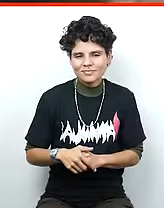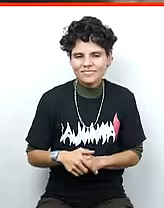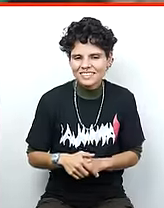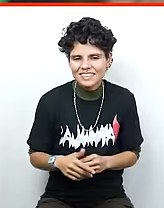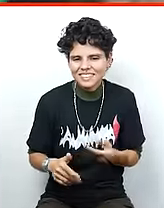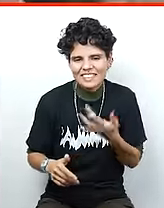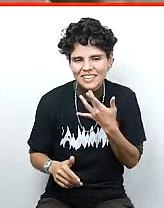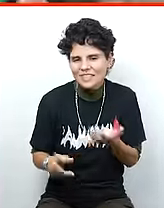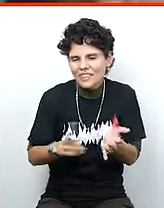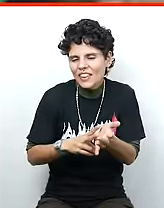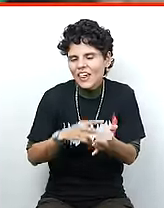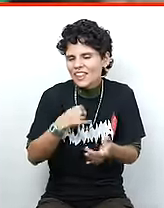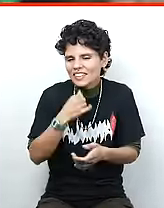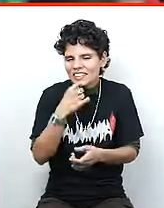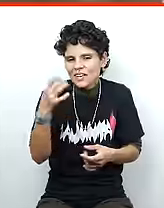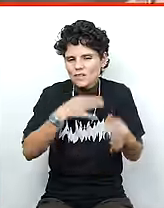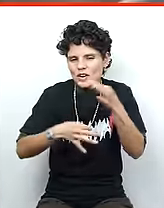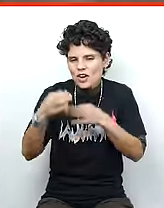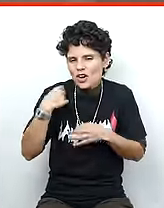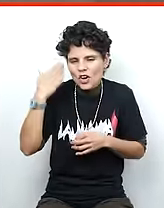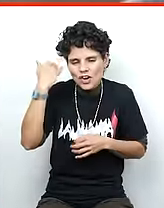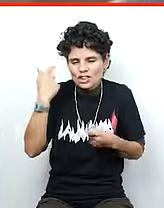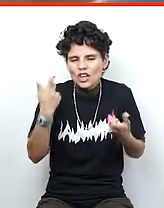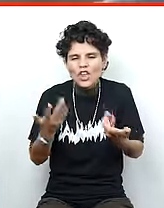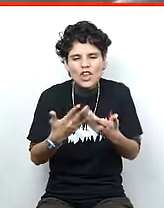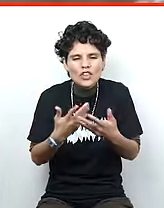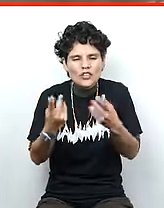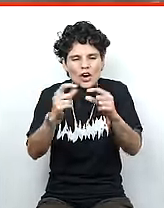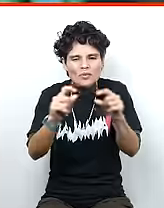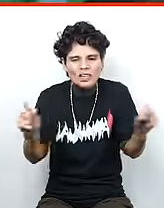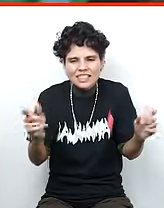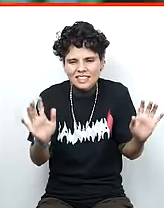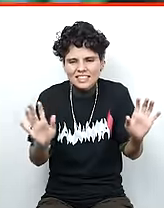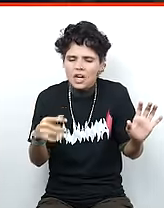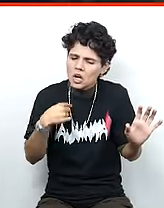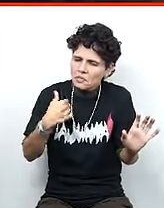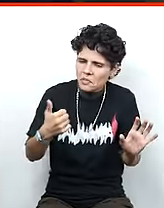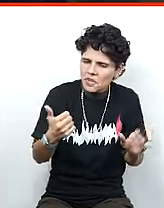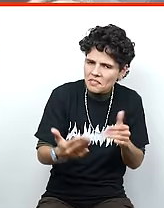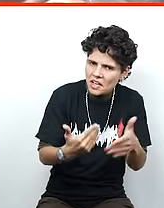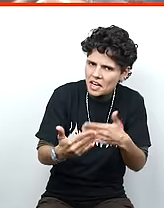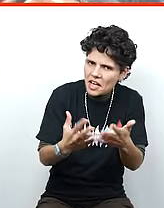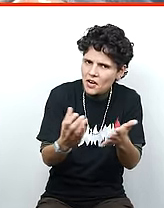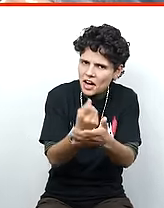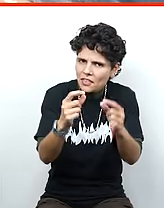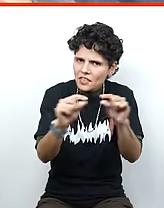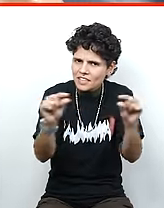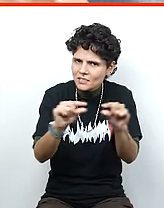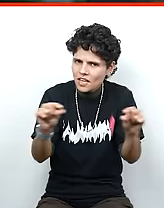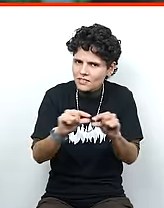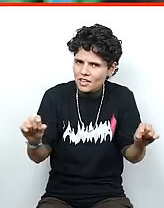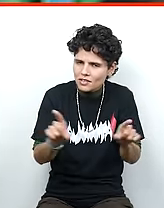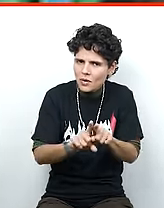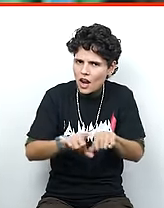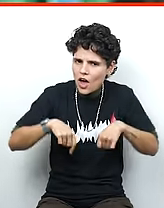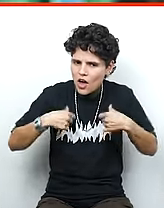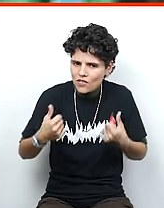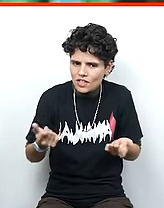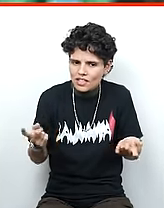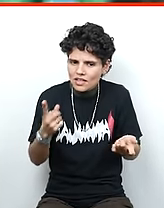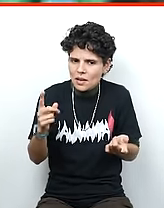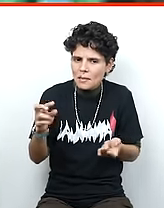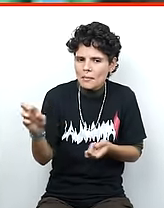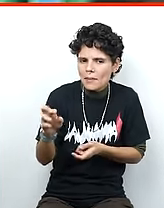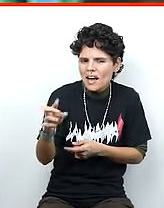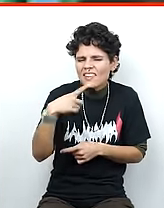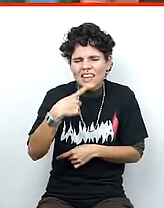Mi hija dice que no sé poner la frase. No, y la estoy poniendo. Sí, no. No importa, ¿no? No, pero están saliendo. No, están saliendo, sí. Estoy tocando. Vale. Se enoja